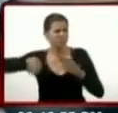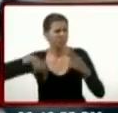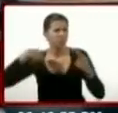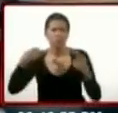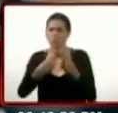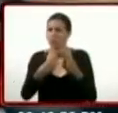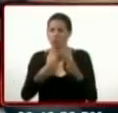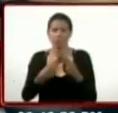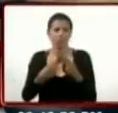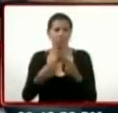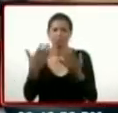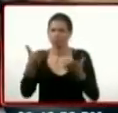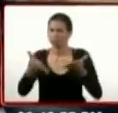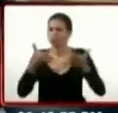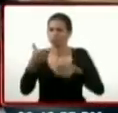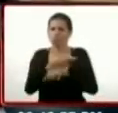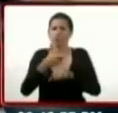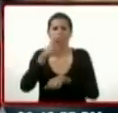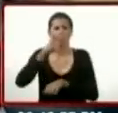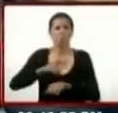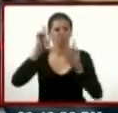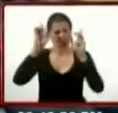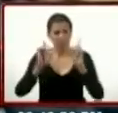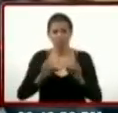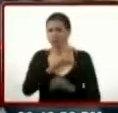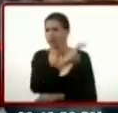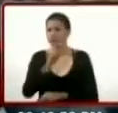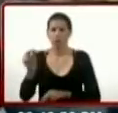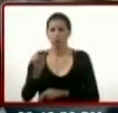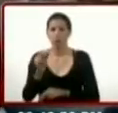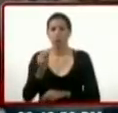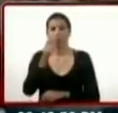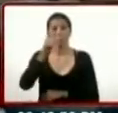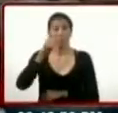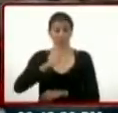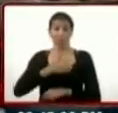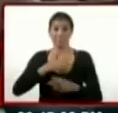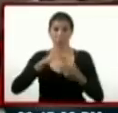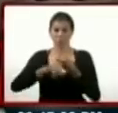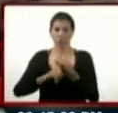volverán. El pueblo está decidido y no. Mi esposo dio la vida por esto.